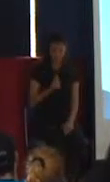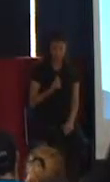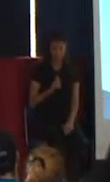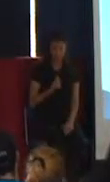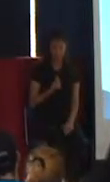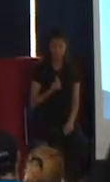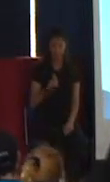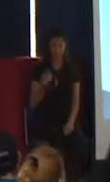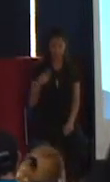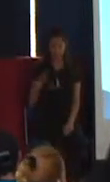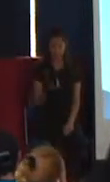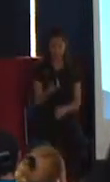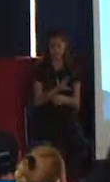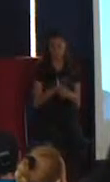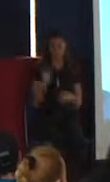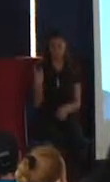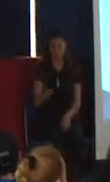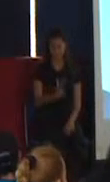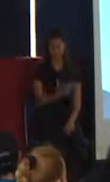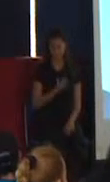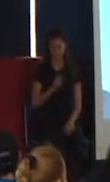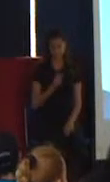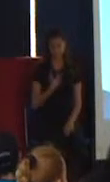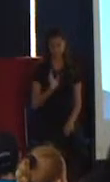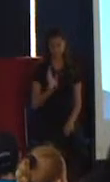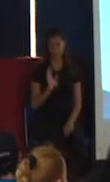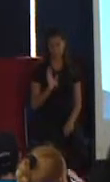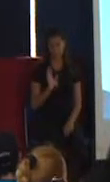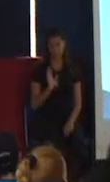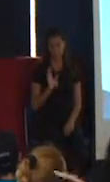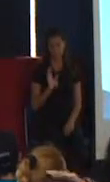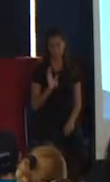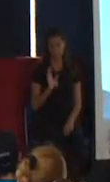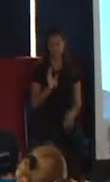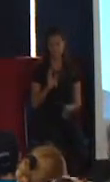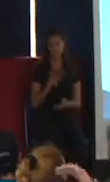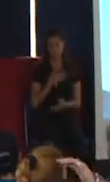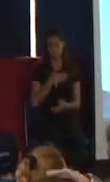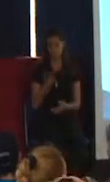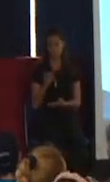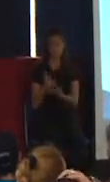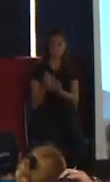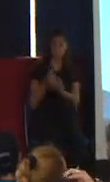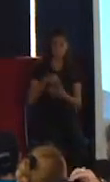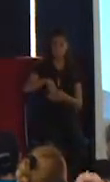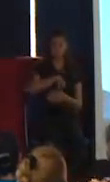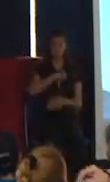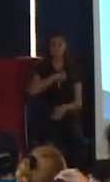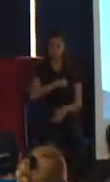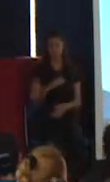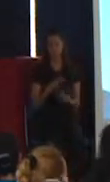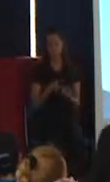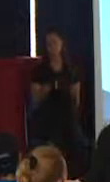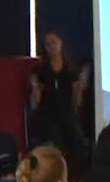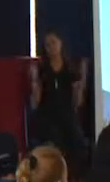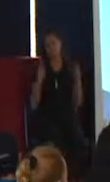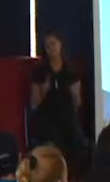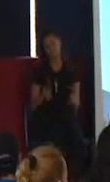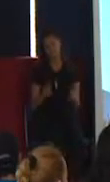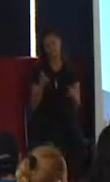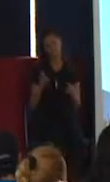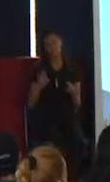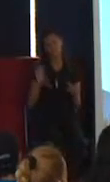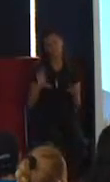¿sí? Como ciudadanos que somos los que estamos solicitando esa garantía de derechos, pero también tenemos que ir